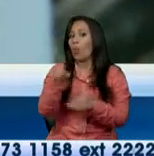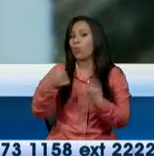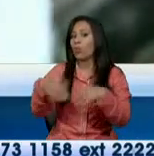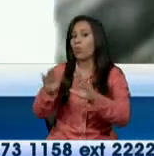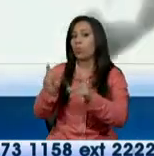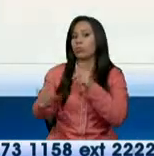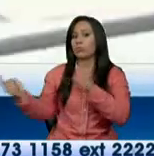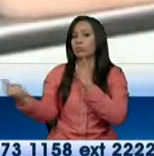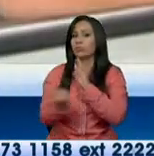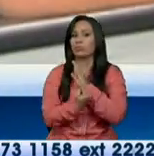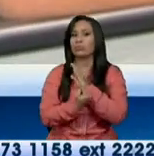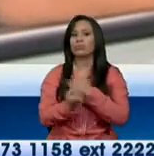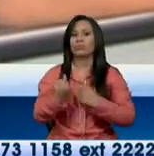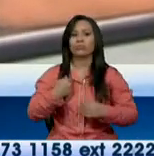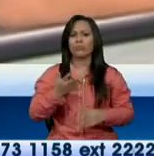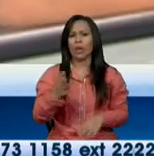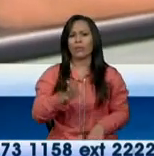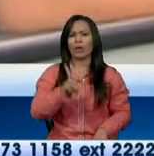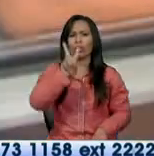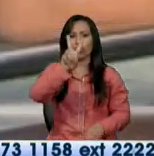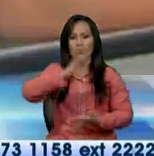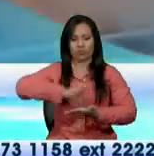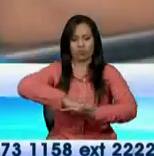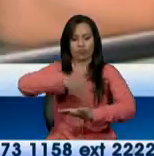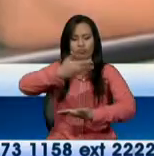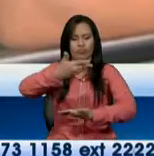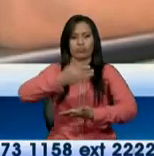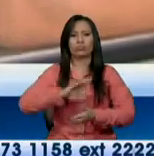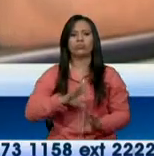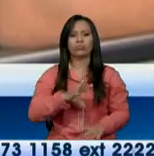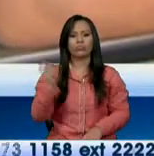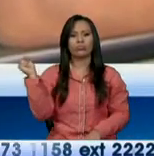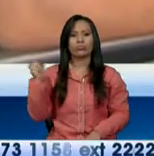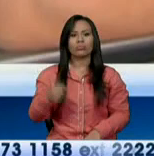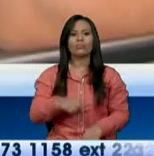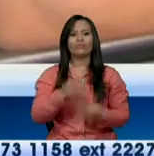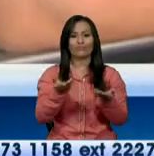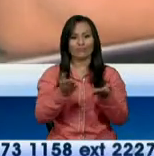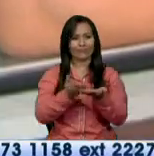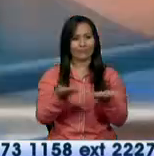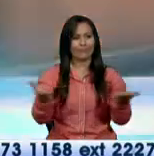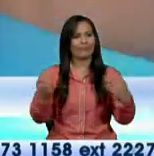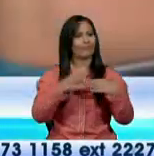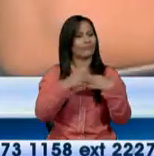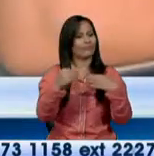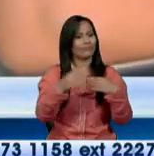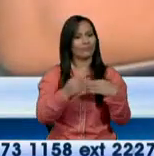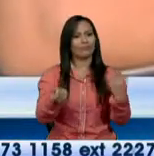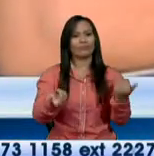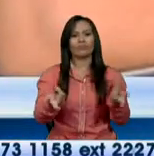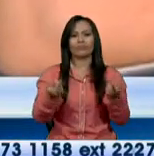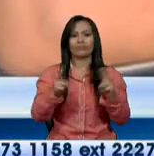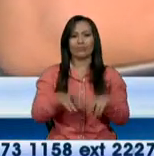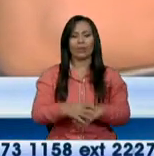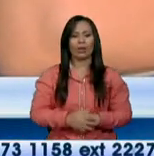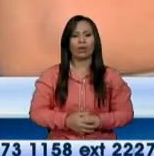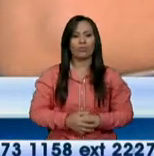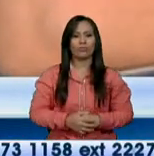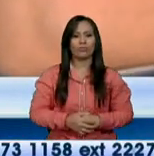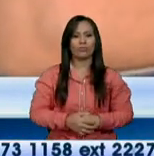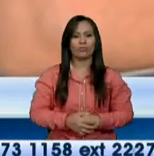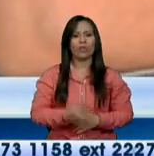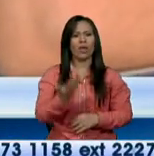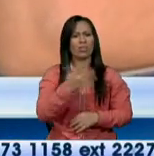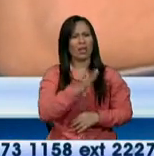al negocio. Nos llevaron como más de dos laptops. Se nos llevaron todo lo que es mercadería, se nos llevaron dinero. A lo mejor,